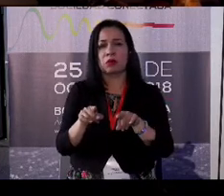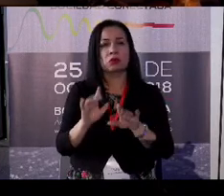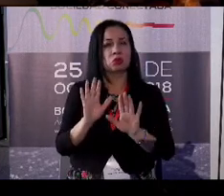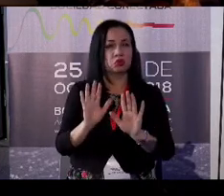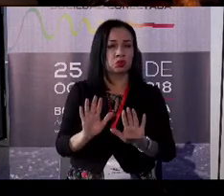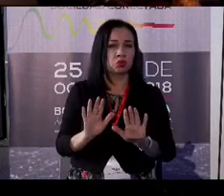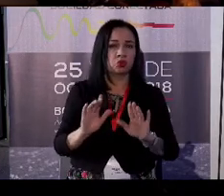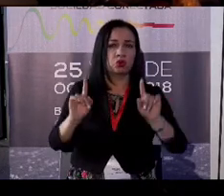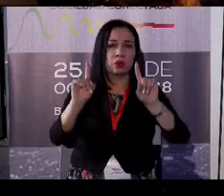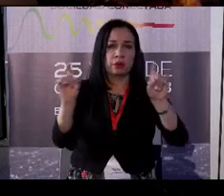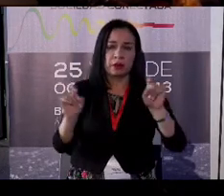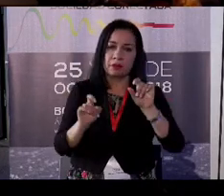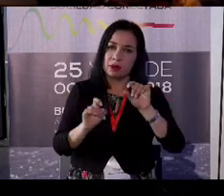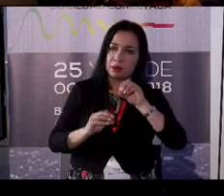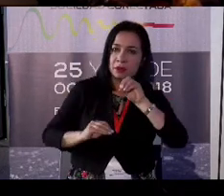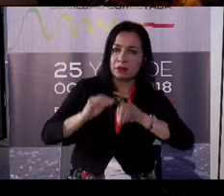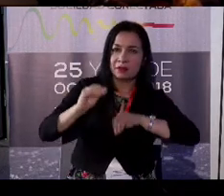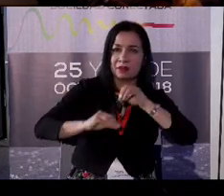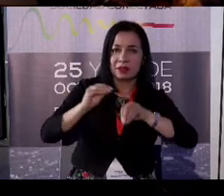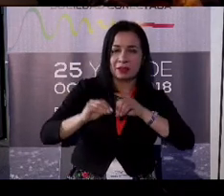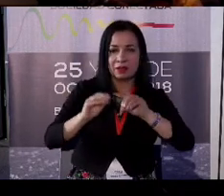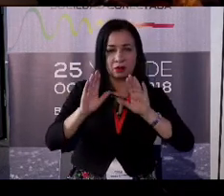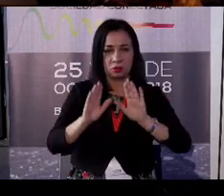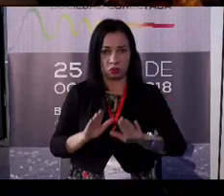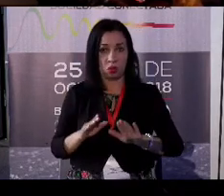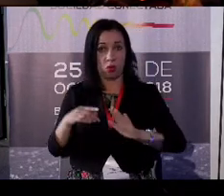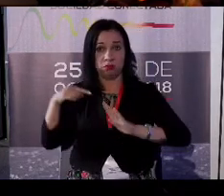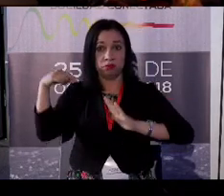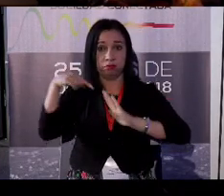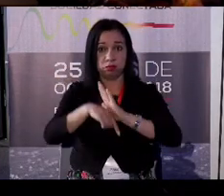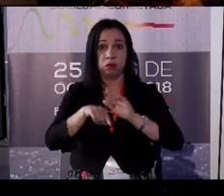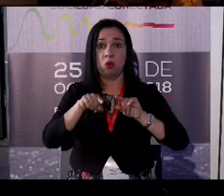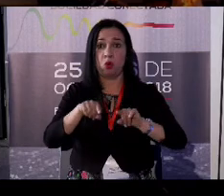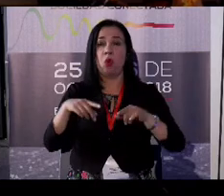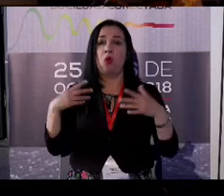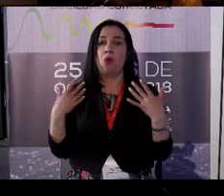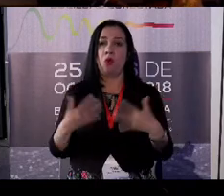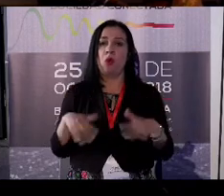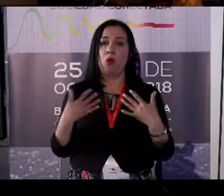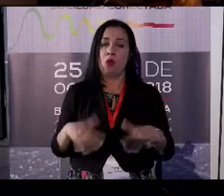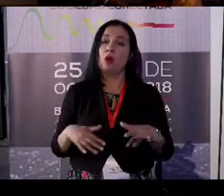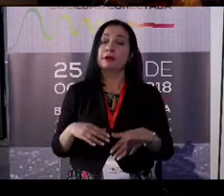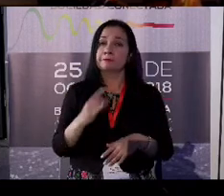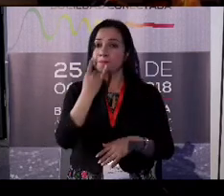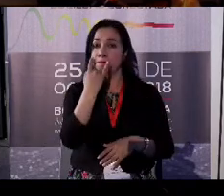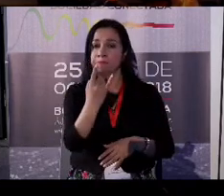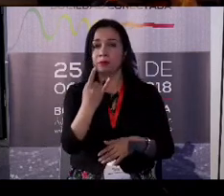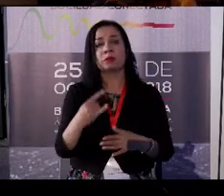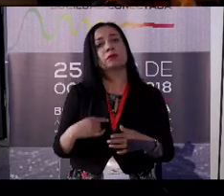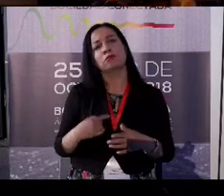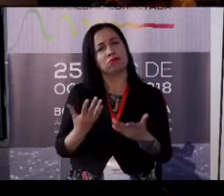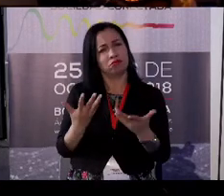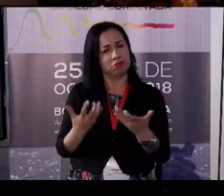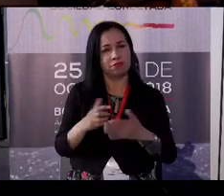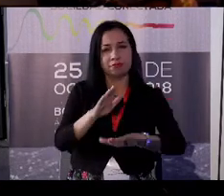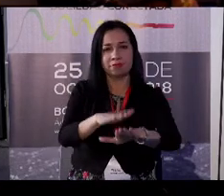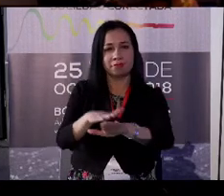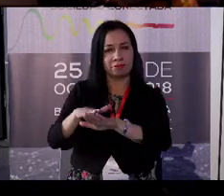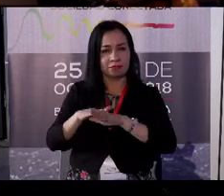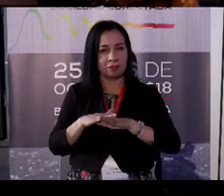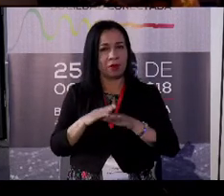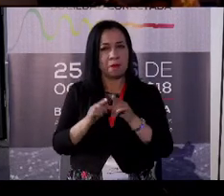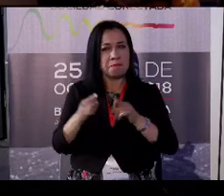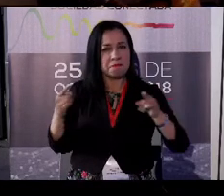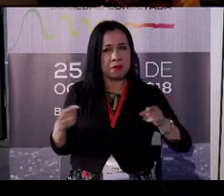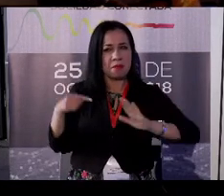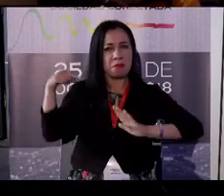del diseño con la complejidad que eso maneja. Por eso me gustaría que si nos pudieras profundizar un poco